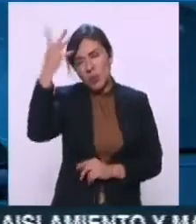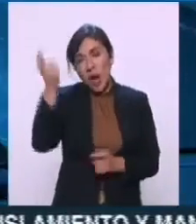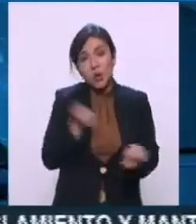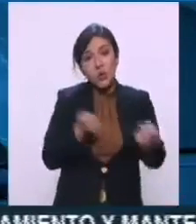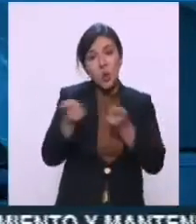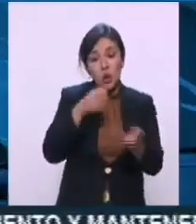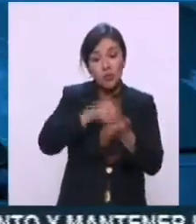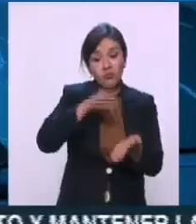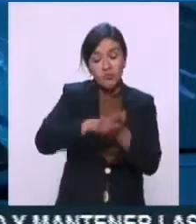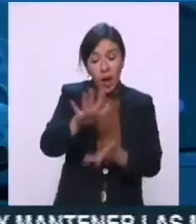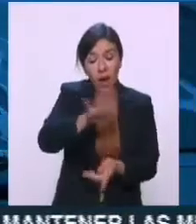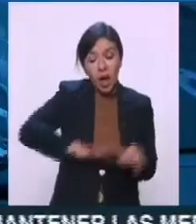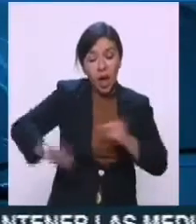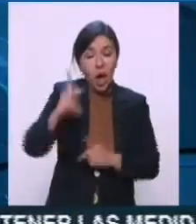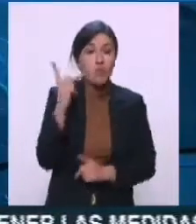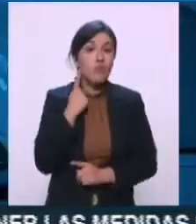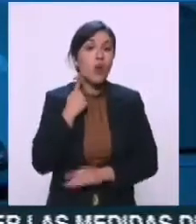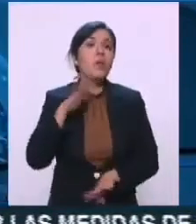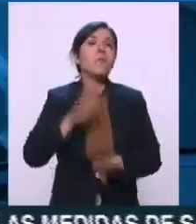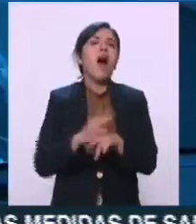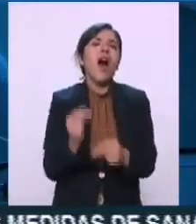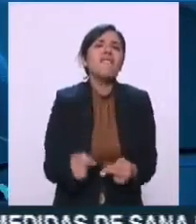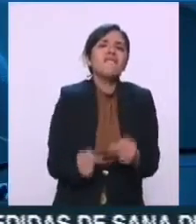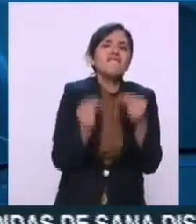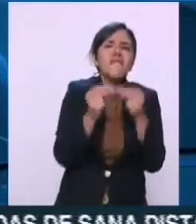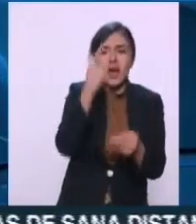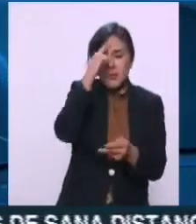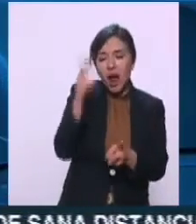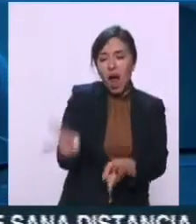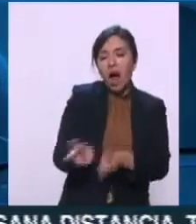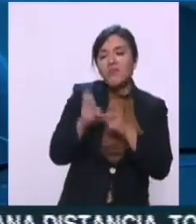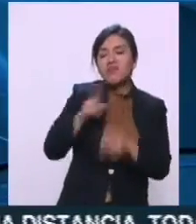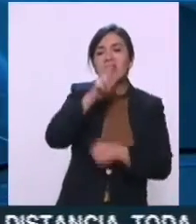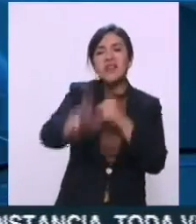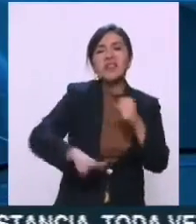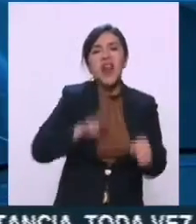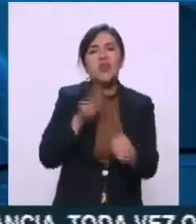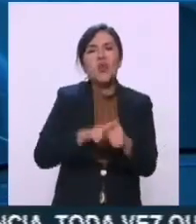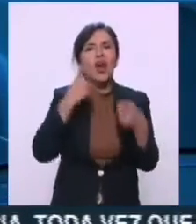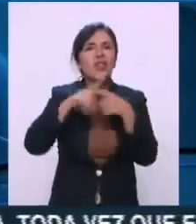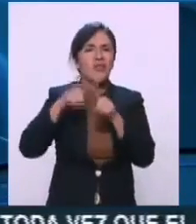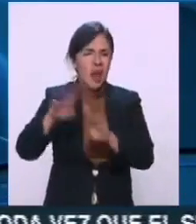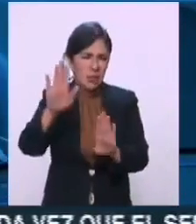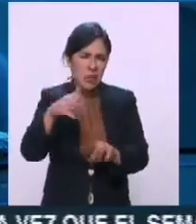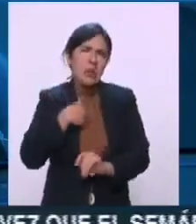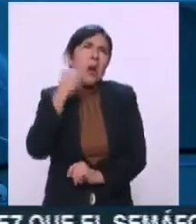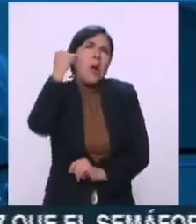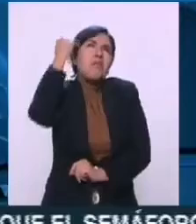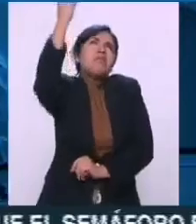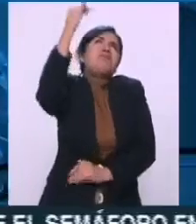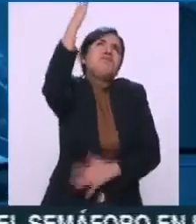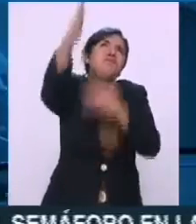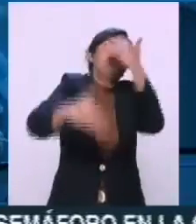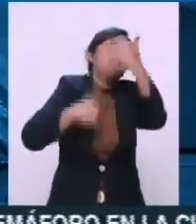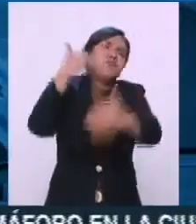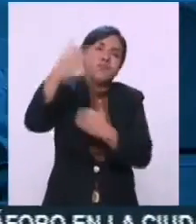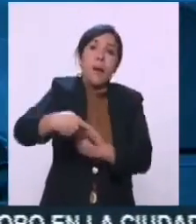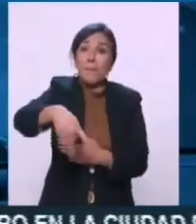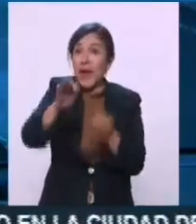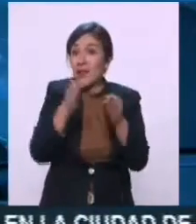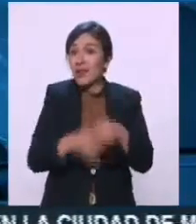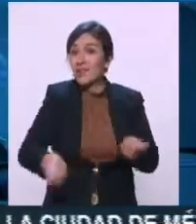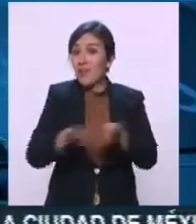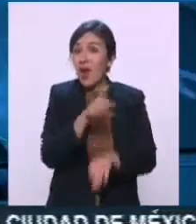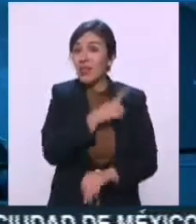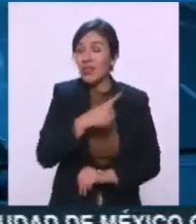y el control político permiten un gran negocio de extracción de recursos naturales. Quizá me he ido muy lejos, pero esto es importante